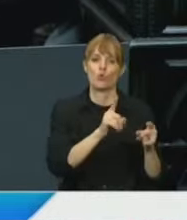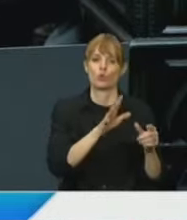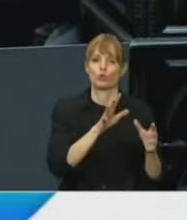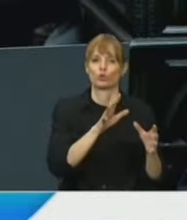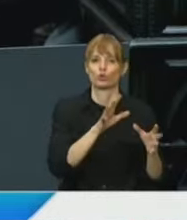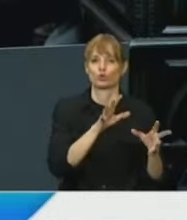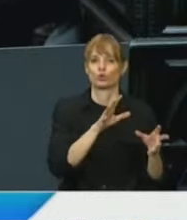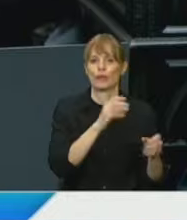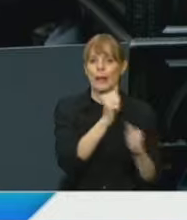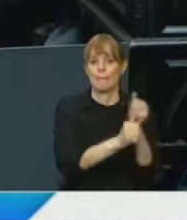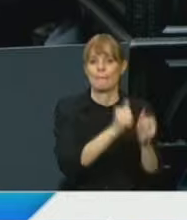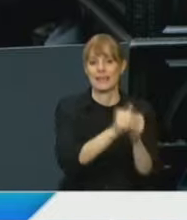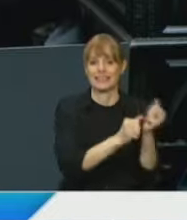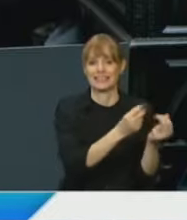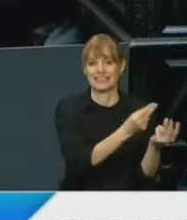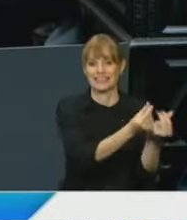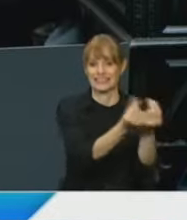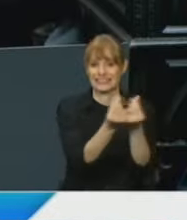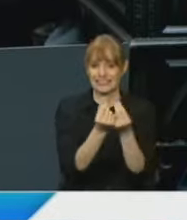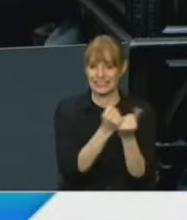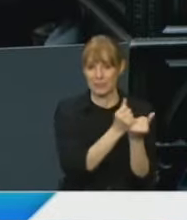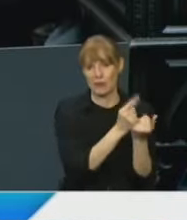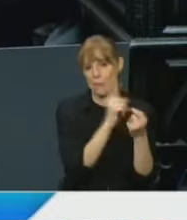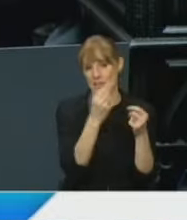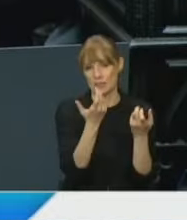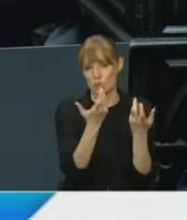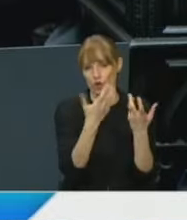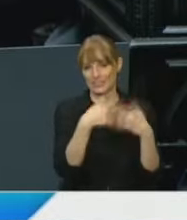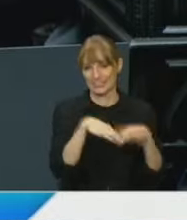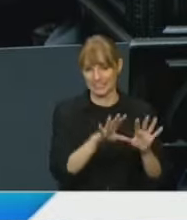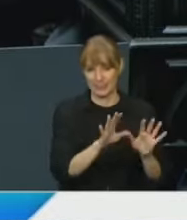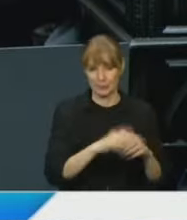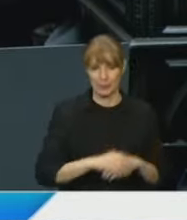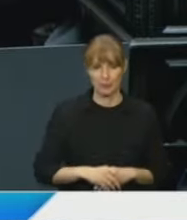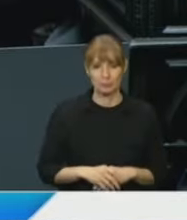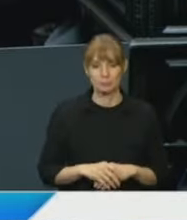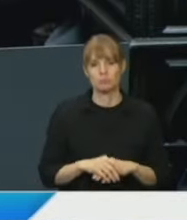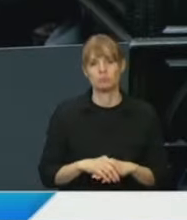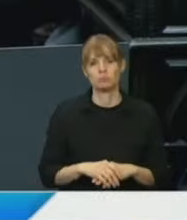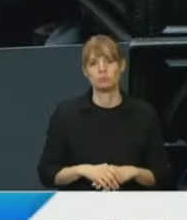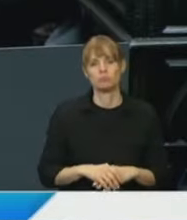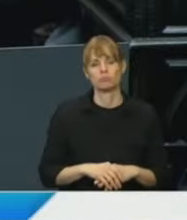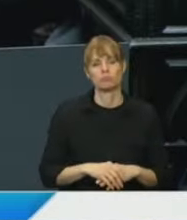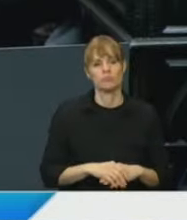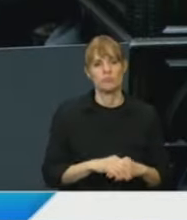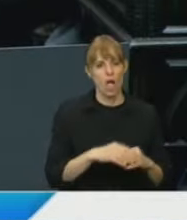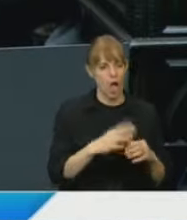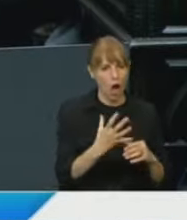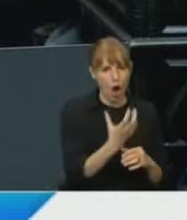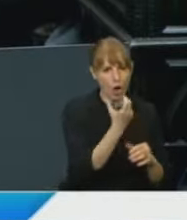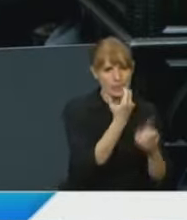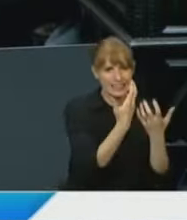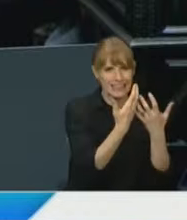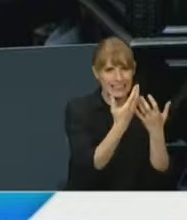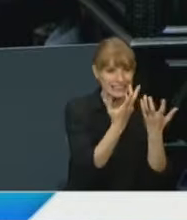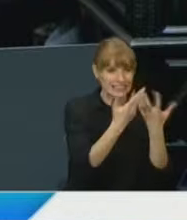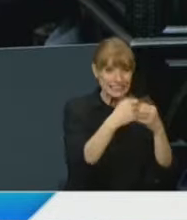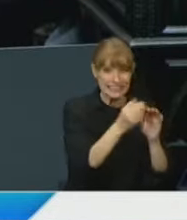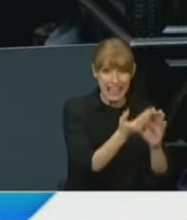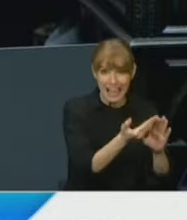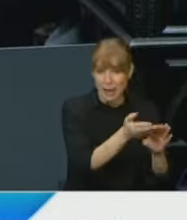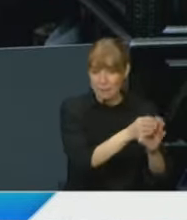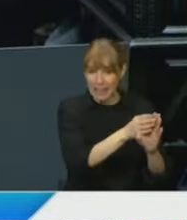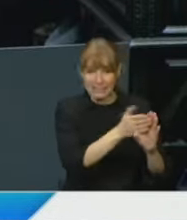situación política no se va a resolver dentro de este mes, por lo que veo, no. Y no sé si algún día se va a resolver. La verdad que no lo sé. Ahora, ¿el dólar debería seguir